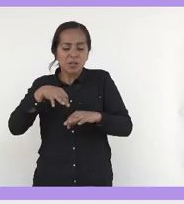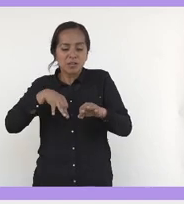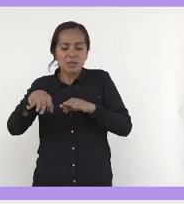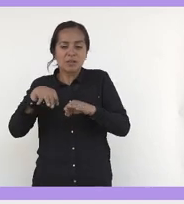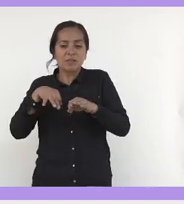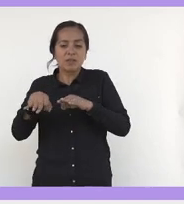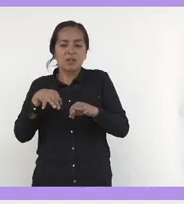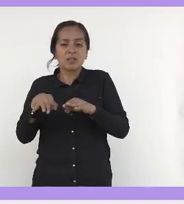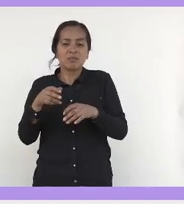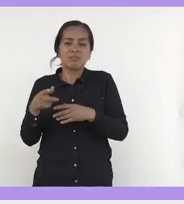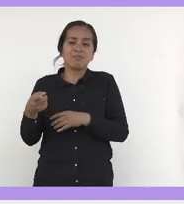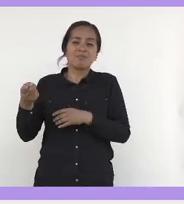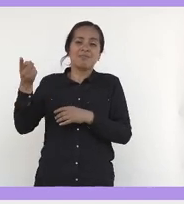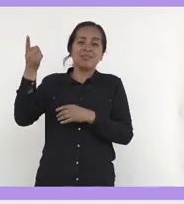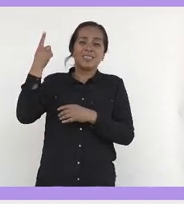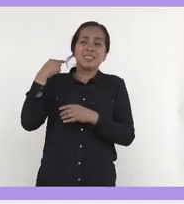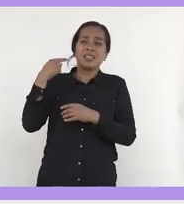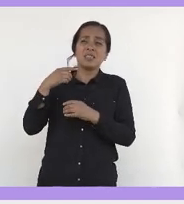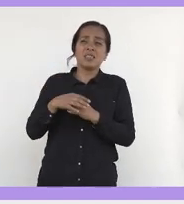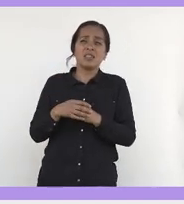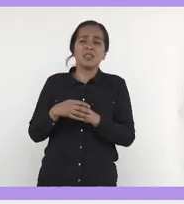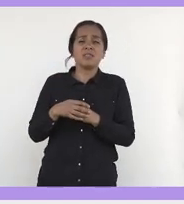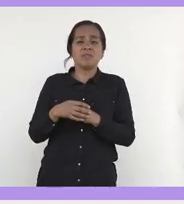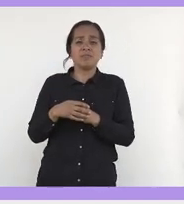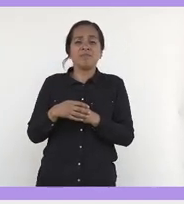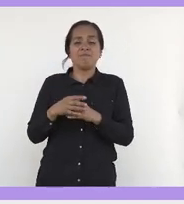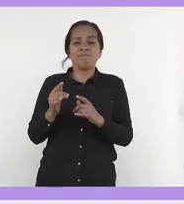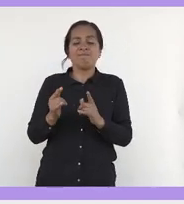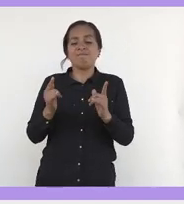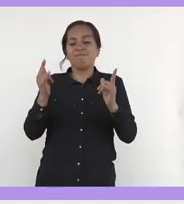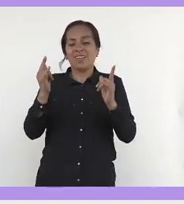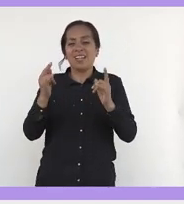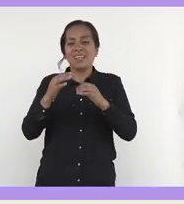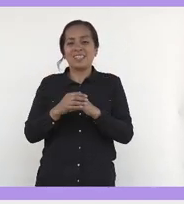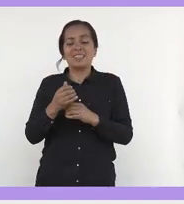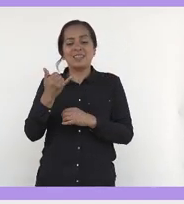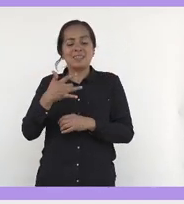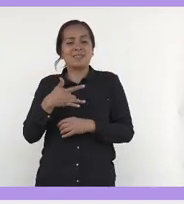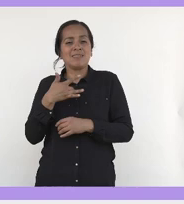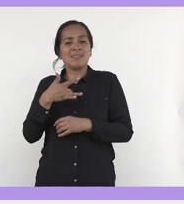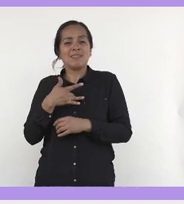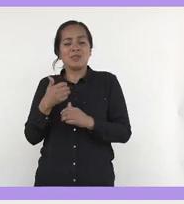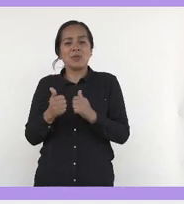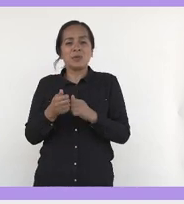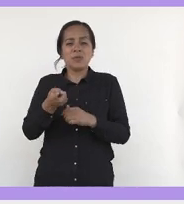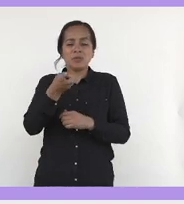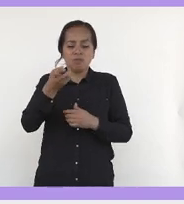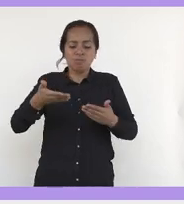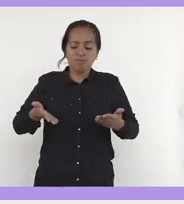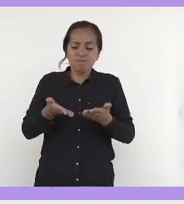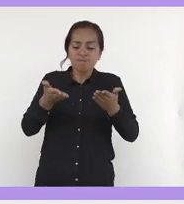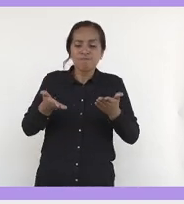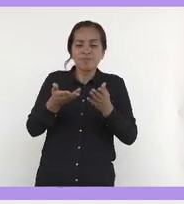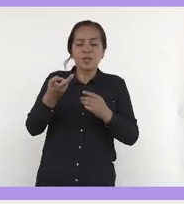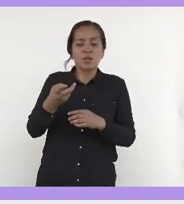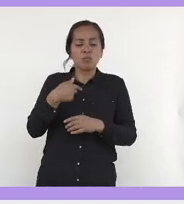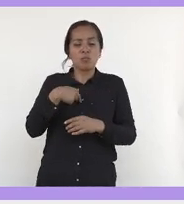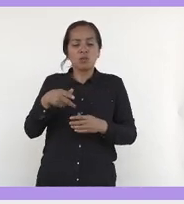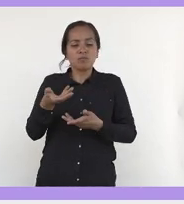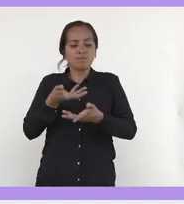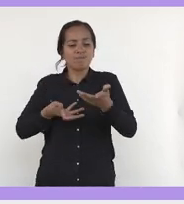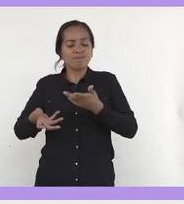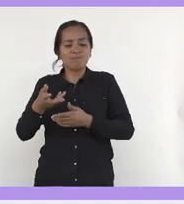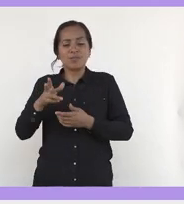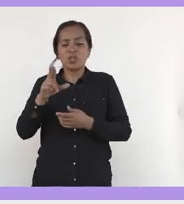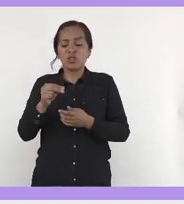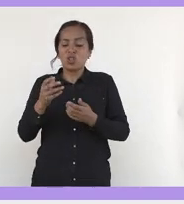desde desde atrás de la cancha no y y que cuentan con esa motivación y que tengan esta pequeña democracia donde